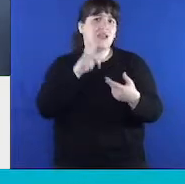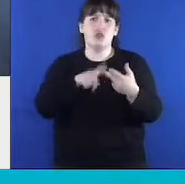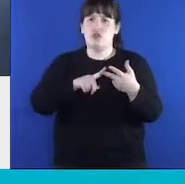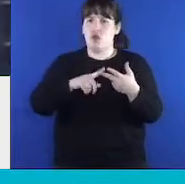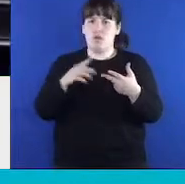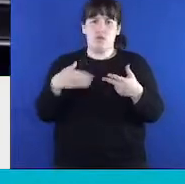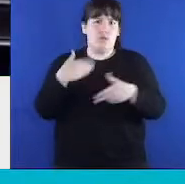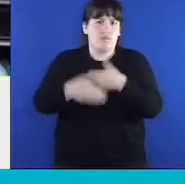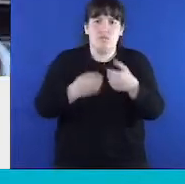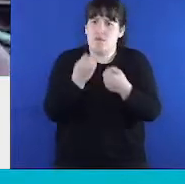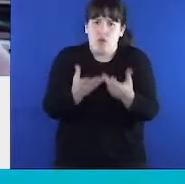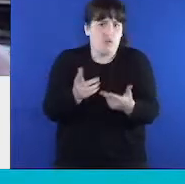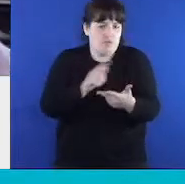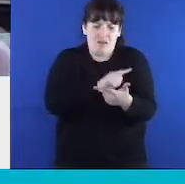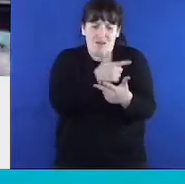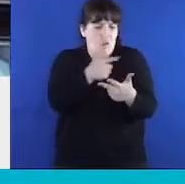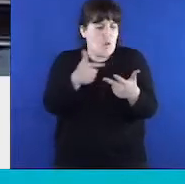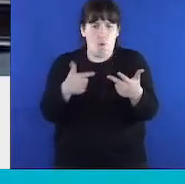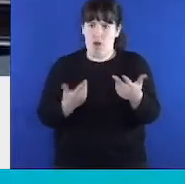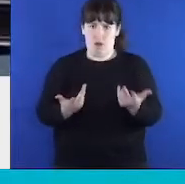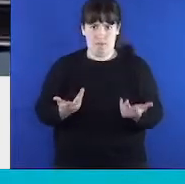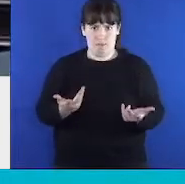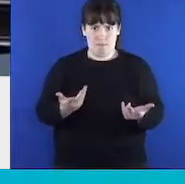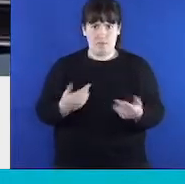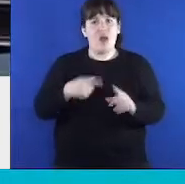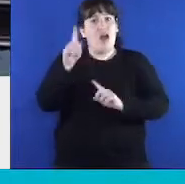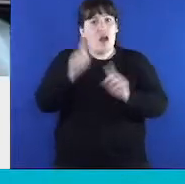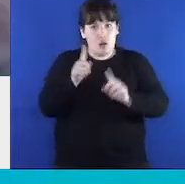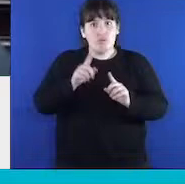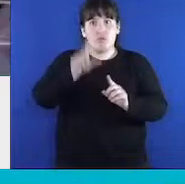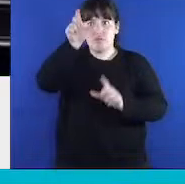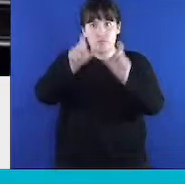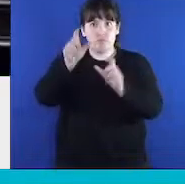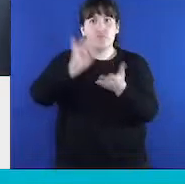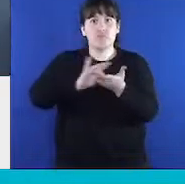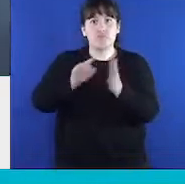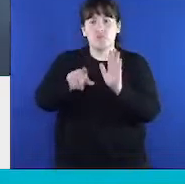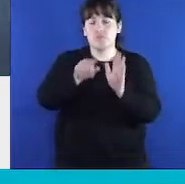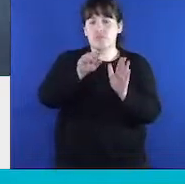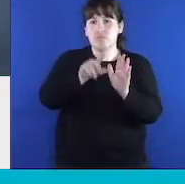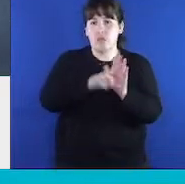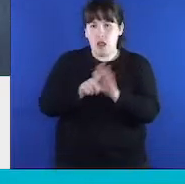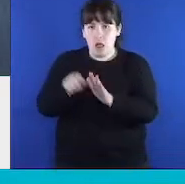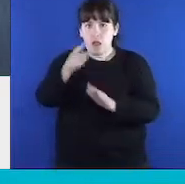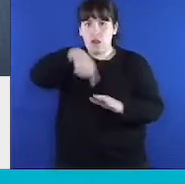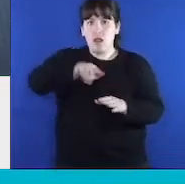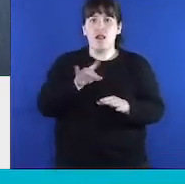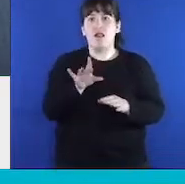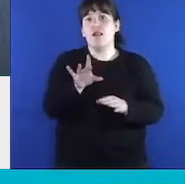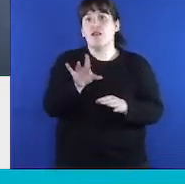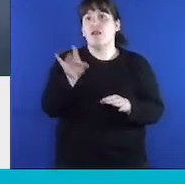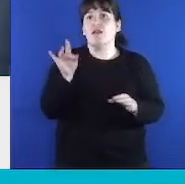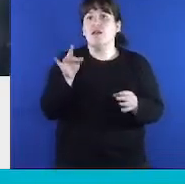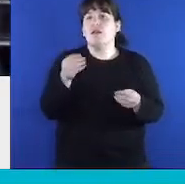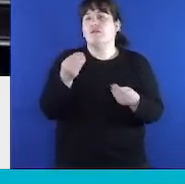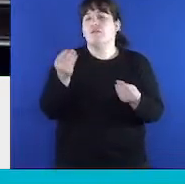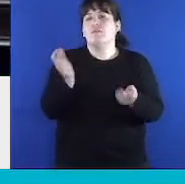Algunos legisladores eligieron, para sintetizar, a Joan Manuel